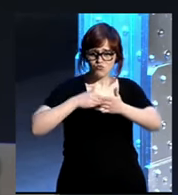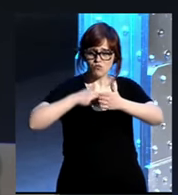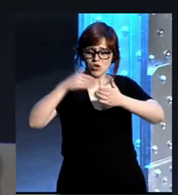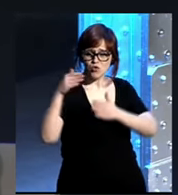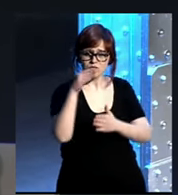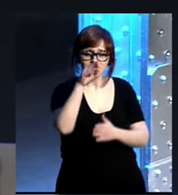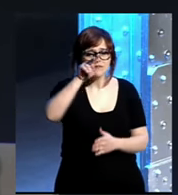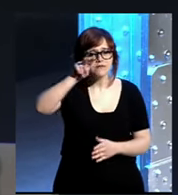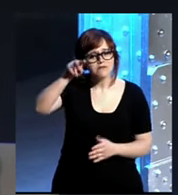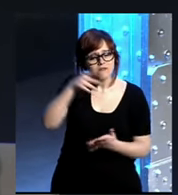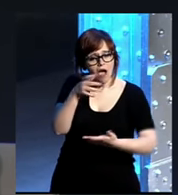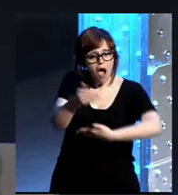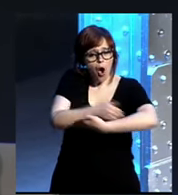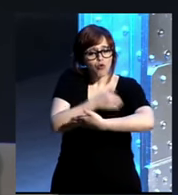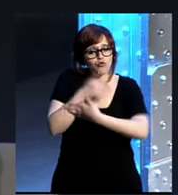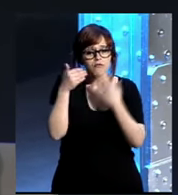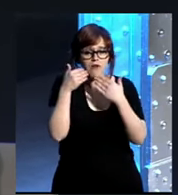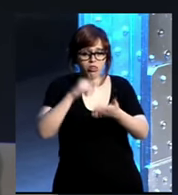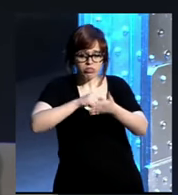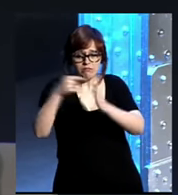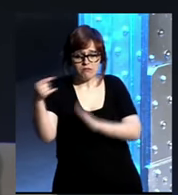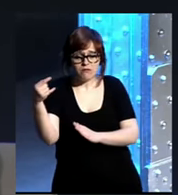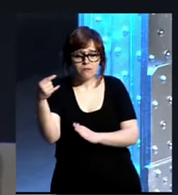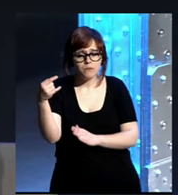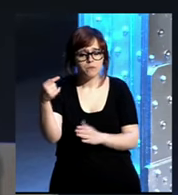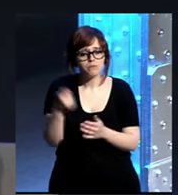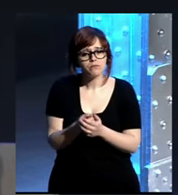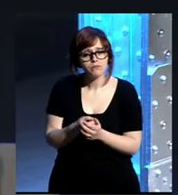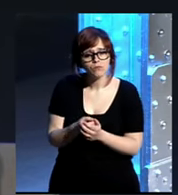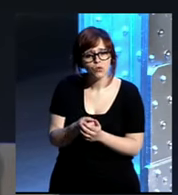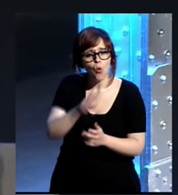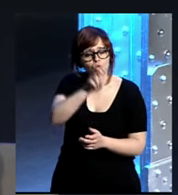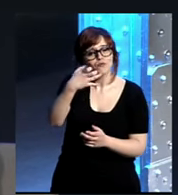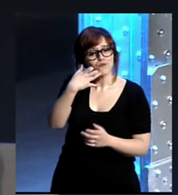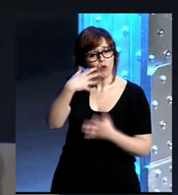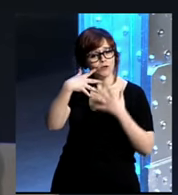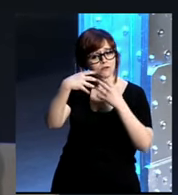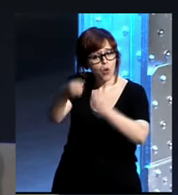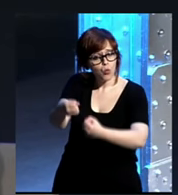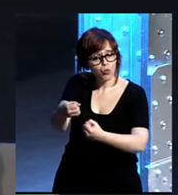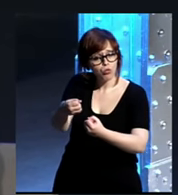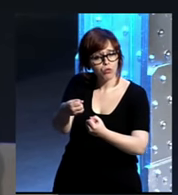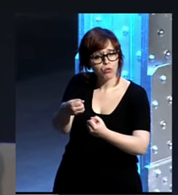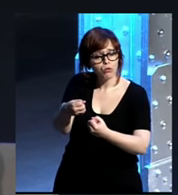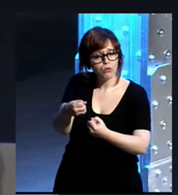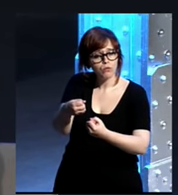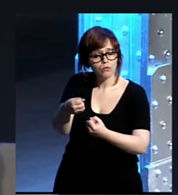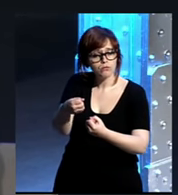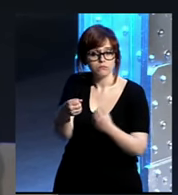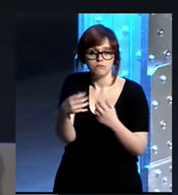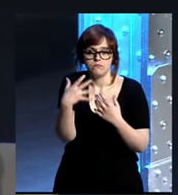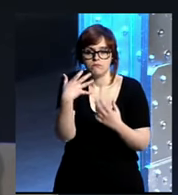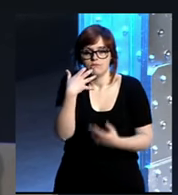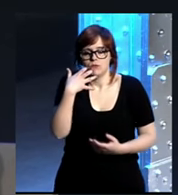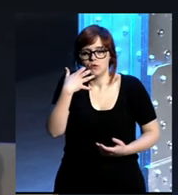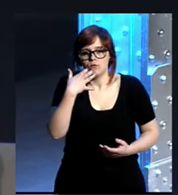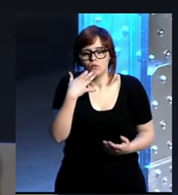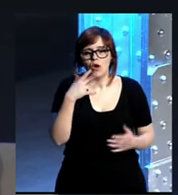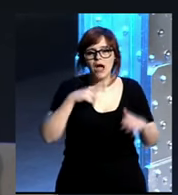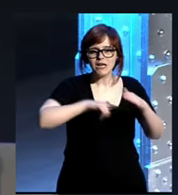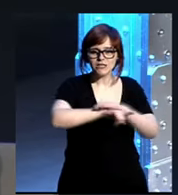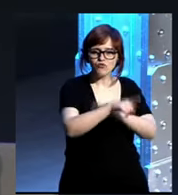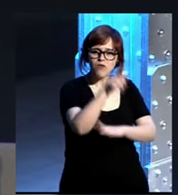Europa, utilizando TIC. Otro caso evidente es el mundo de la salud. Utilizando salud, gestión de